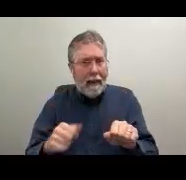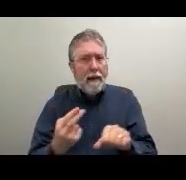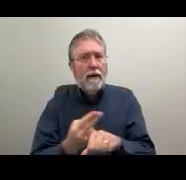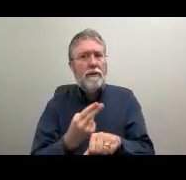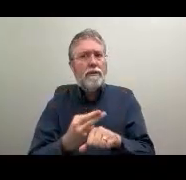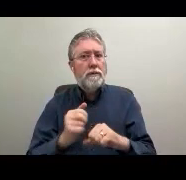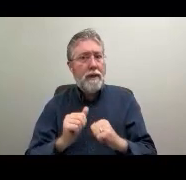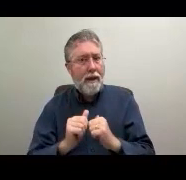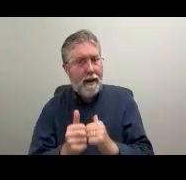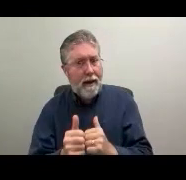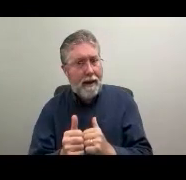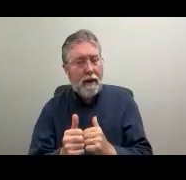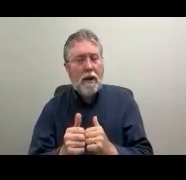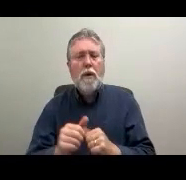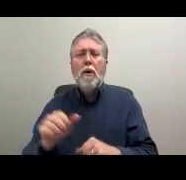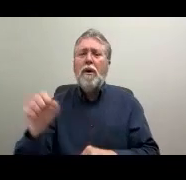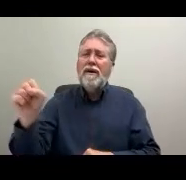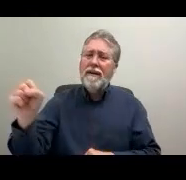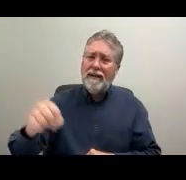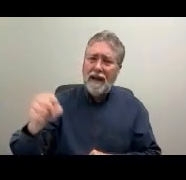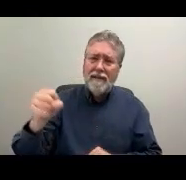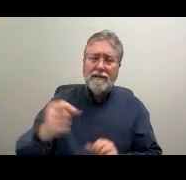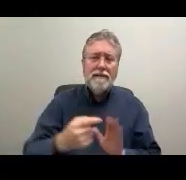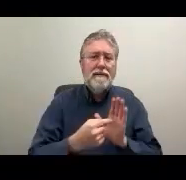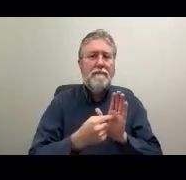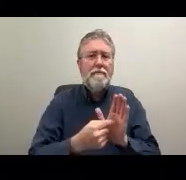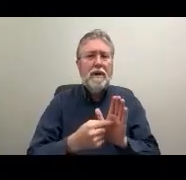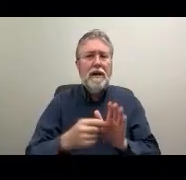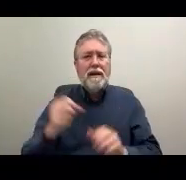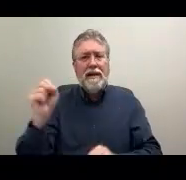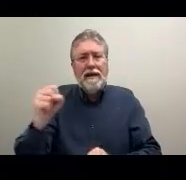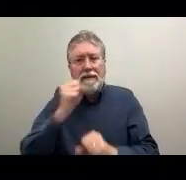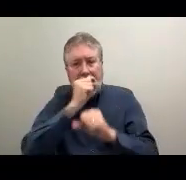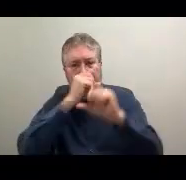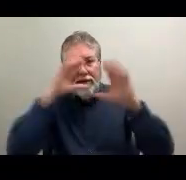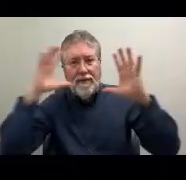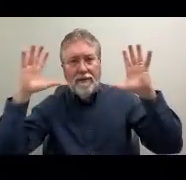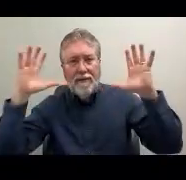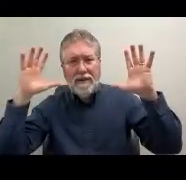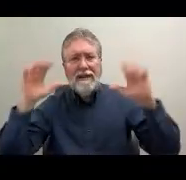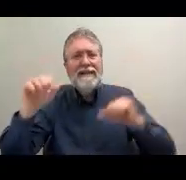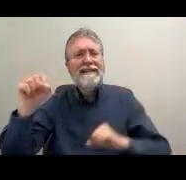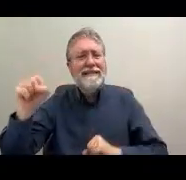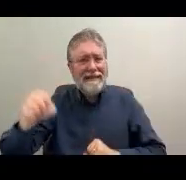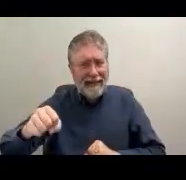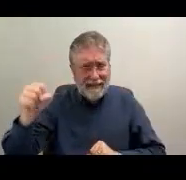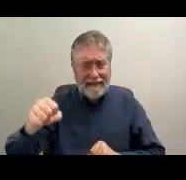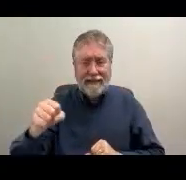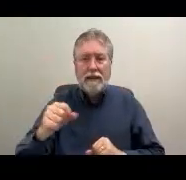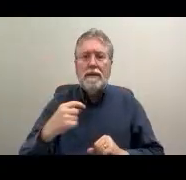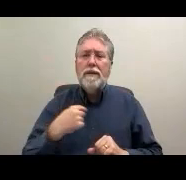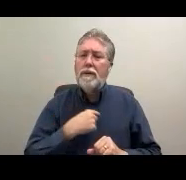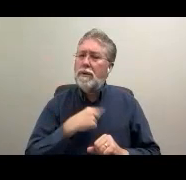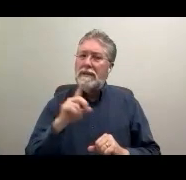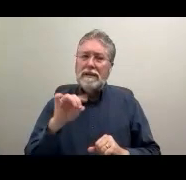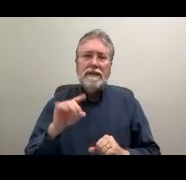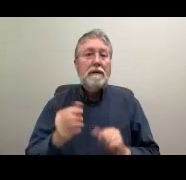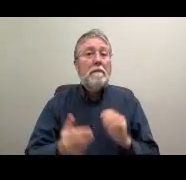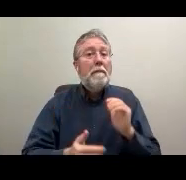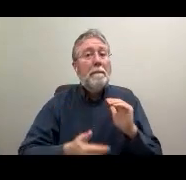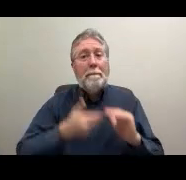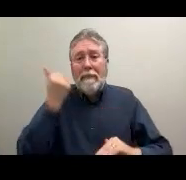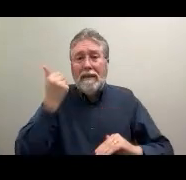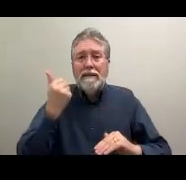hacer modelos, es para la visualización. Hemos hecho todo lo posible para crear un producto práctico y fácil de usar, para tomarlo y